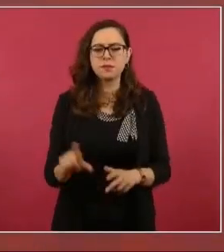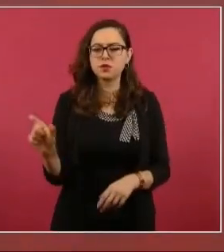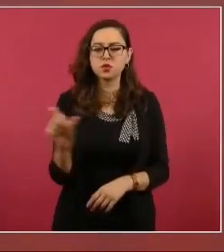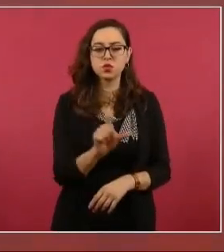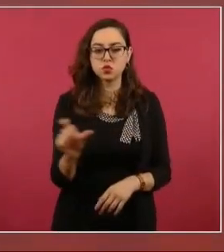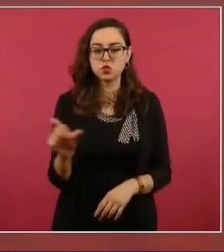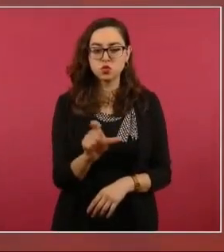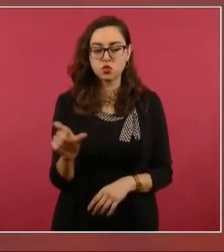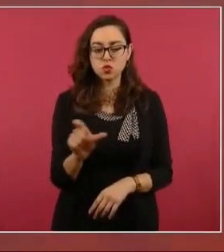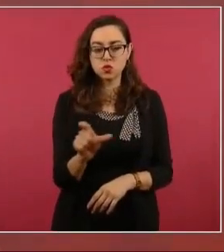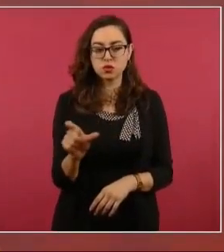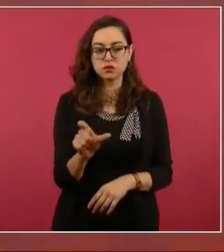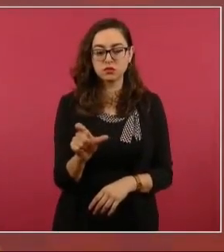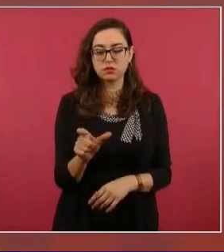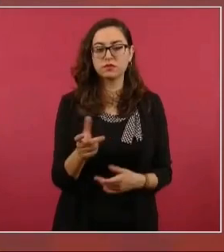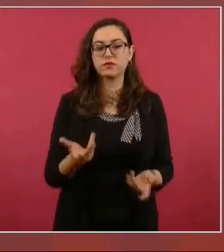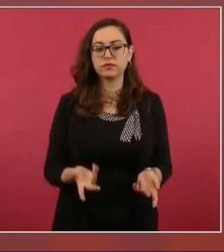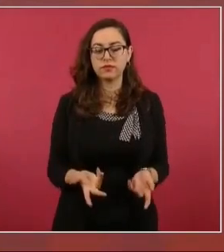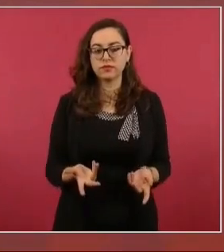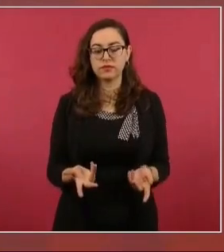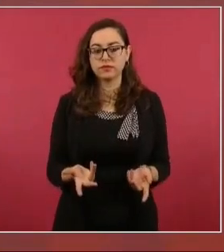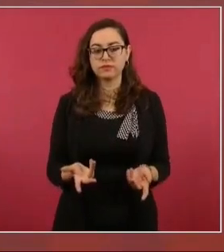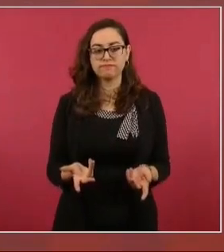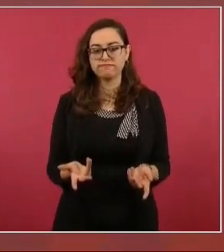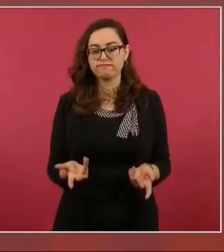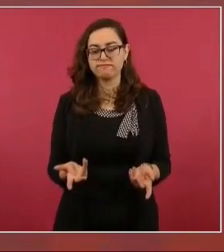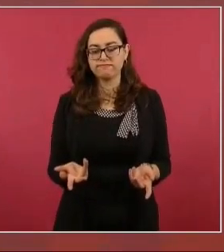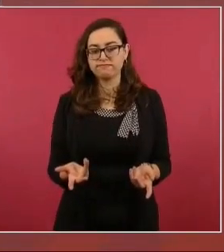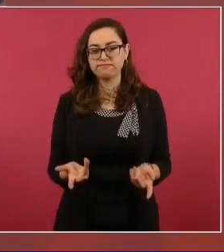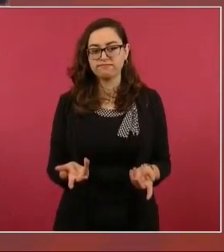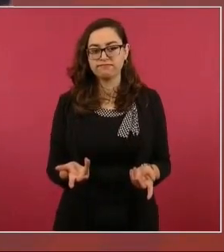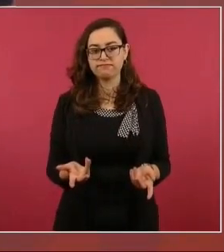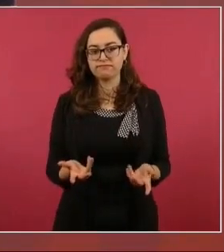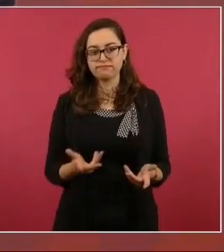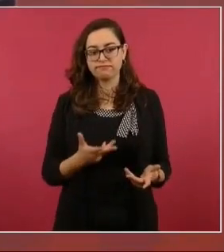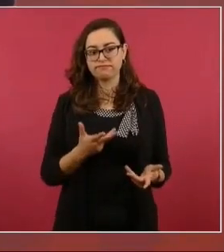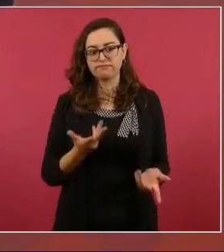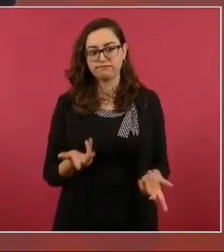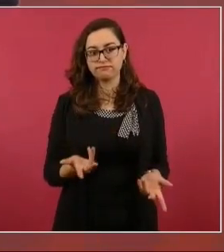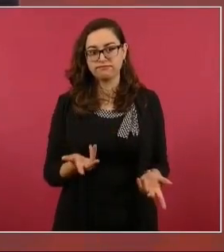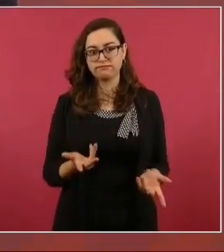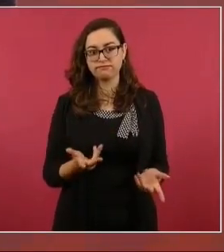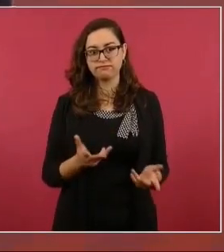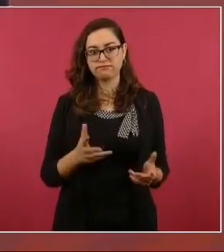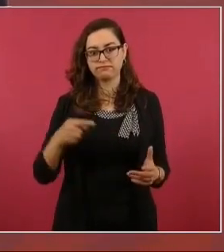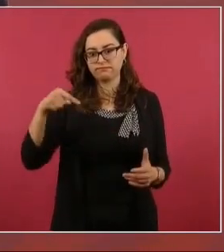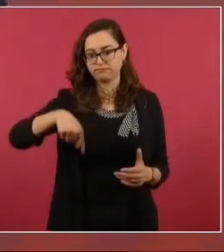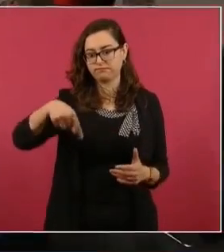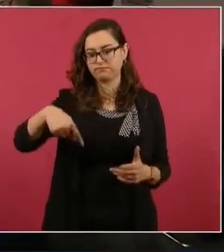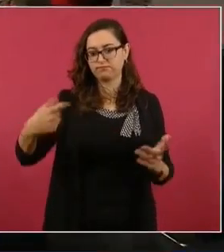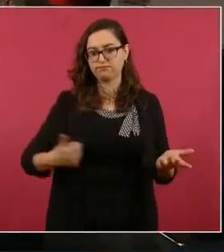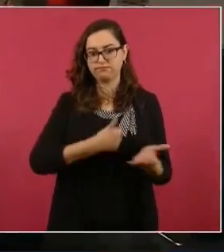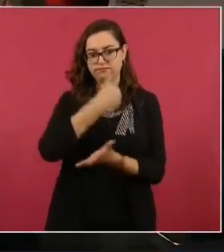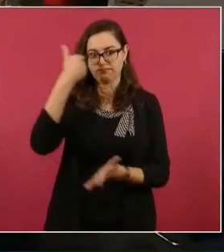entre otras cosas, por los conflictos en la metrópoli.